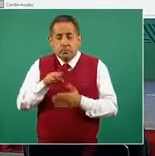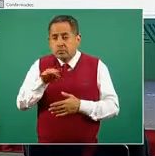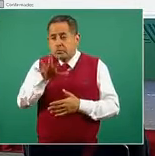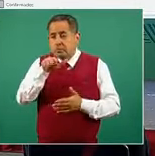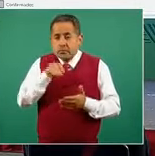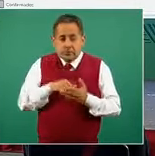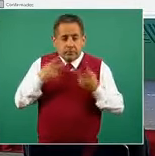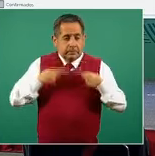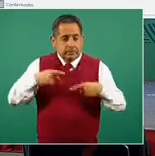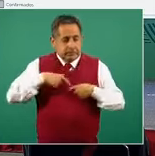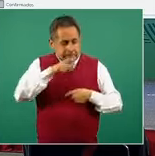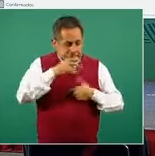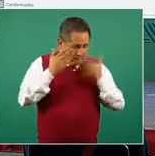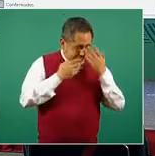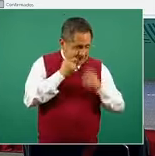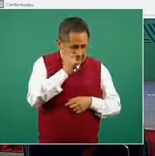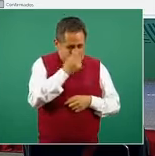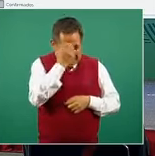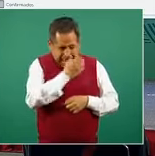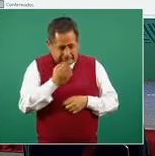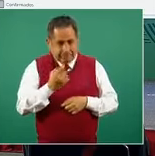4.595.000 personas,